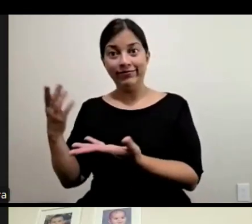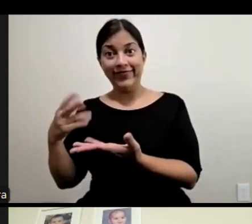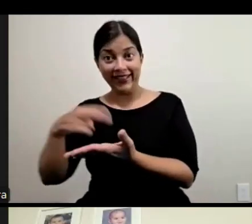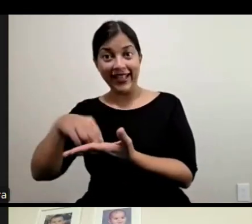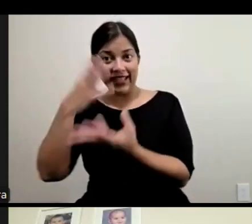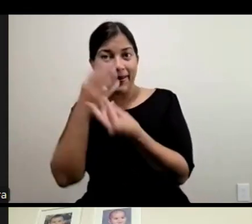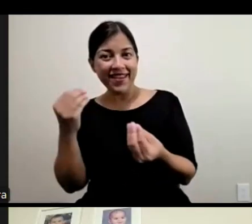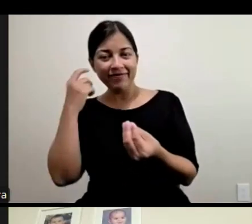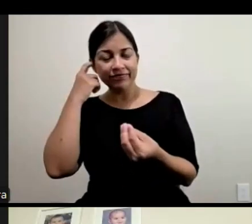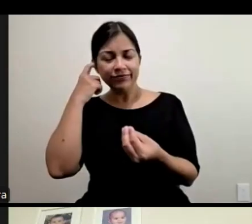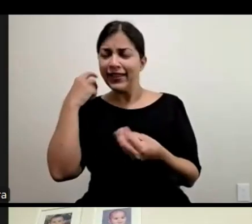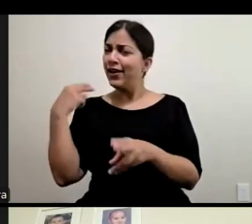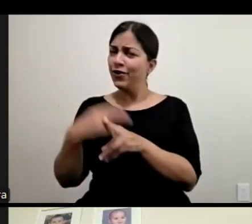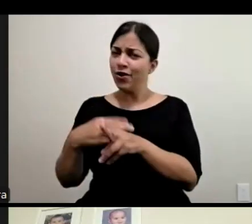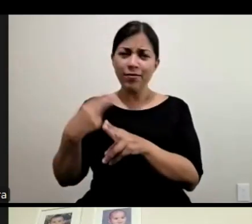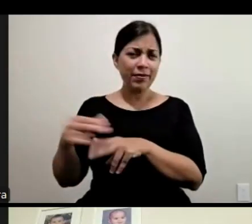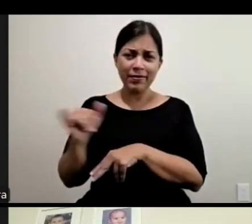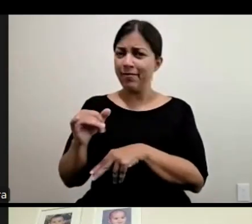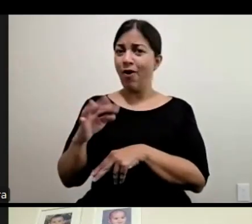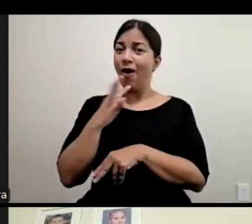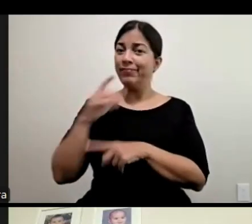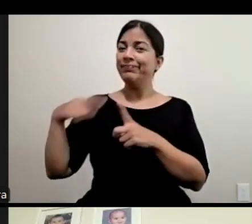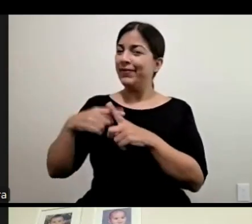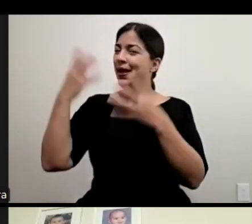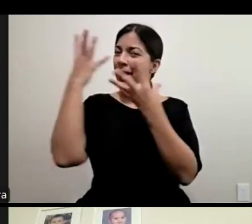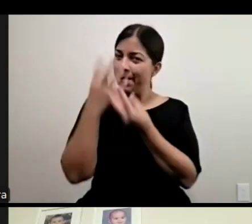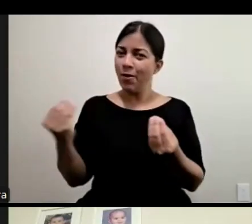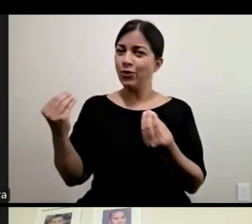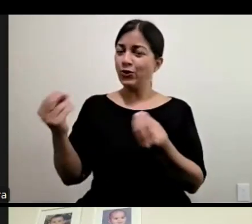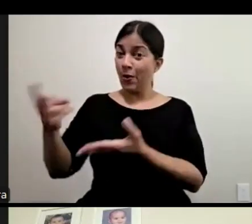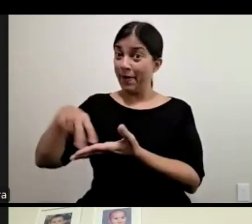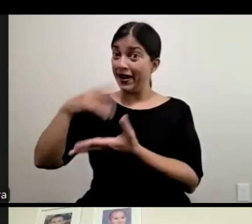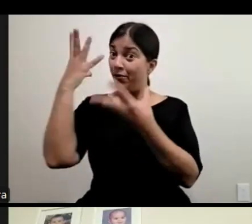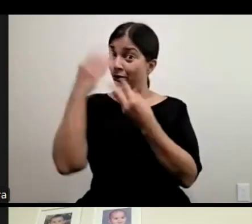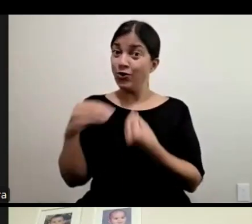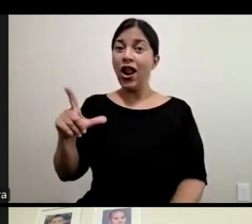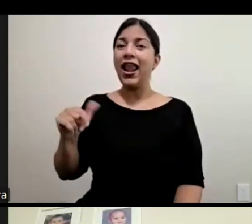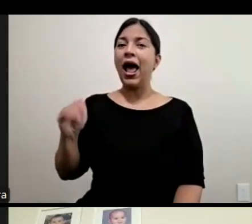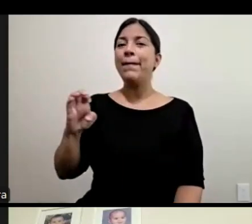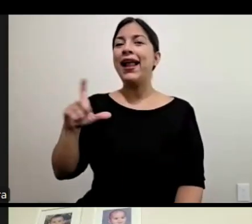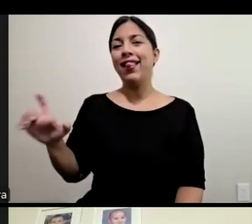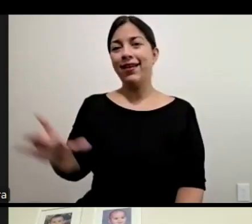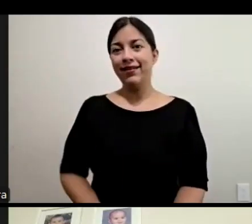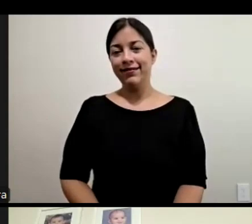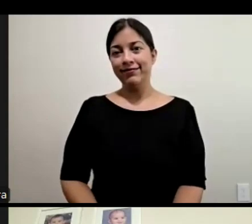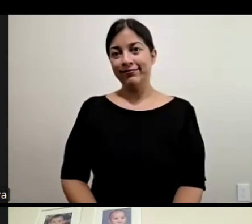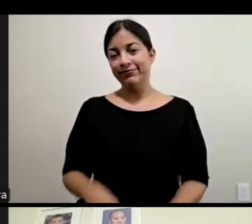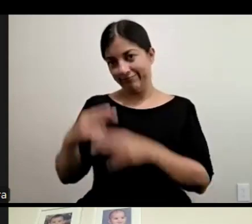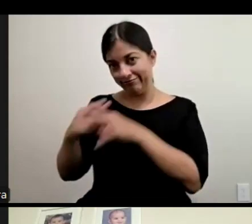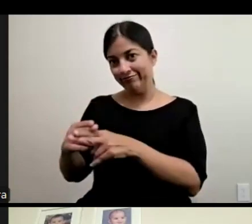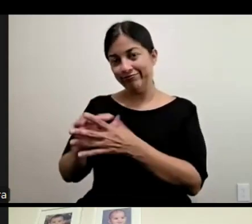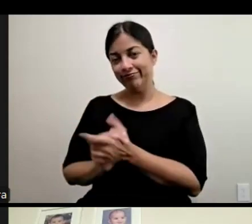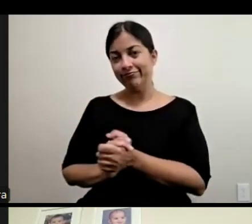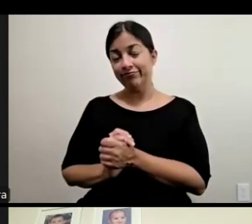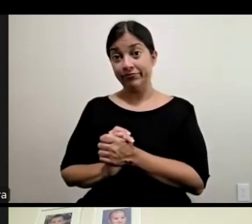mismo dice la belleza de este baile, ¿verdad? La belle danse, era lo que ellos lo llamaban. Entonces, pues